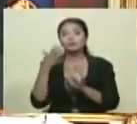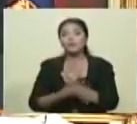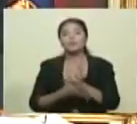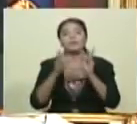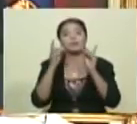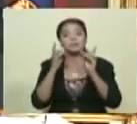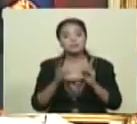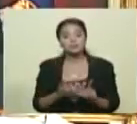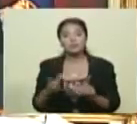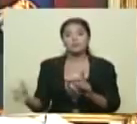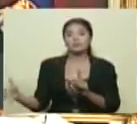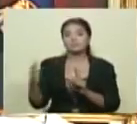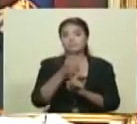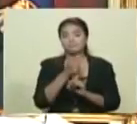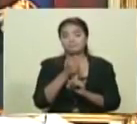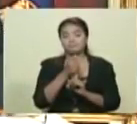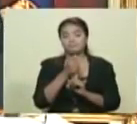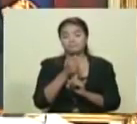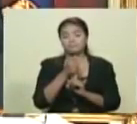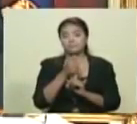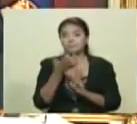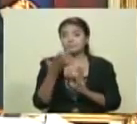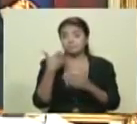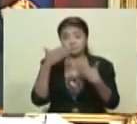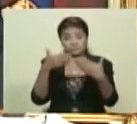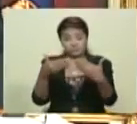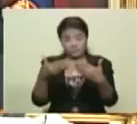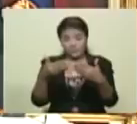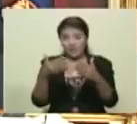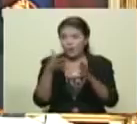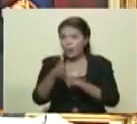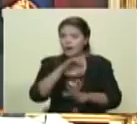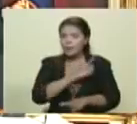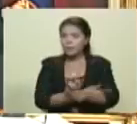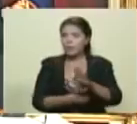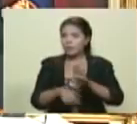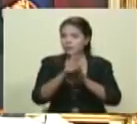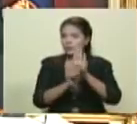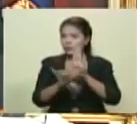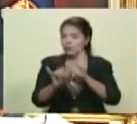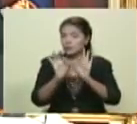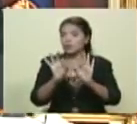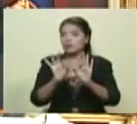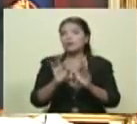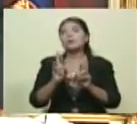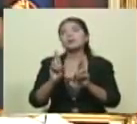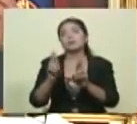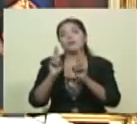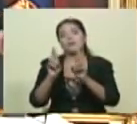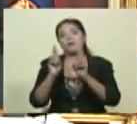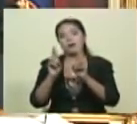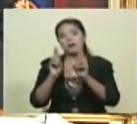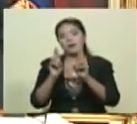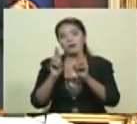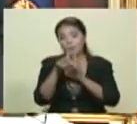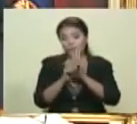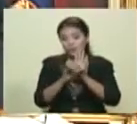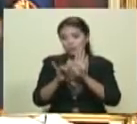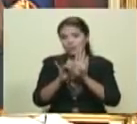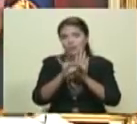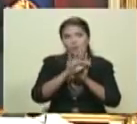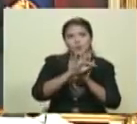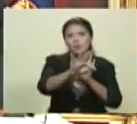de su alcance, de su poder, y que la verdad constituyente de Venezuela ojalá contagie las